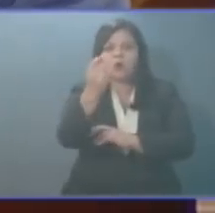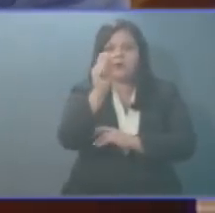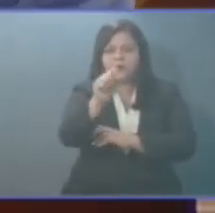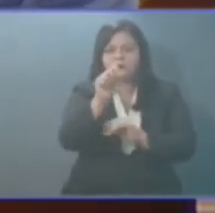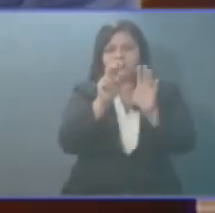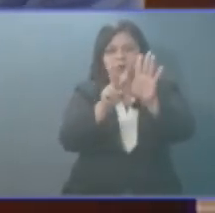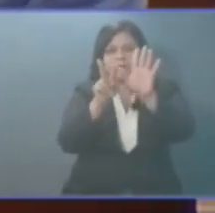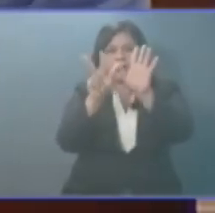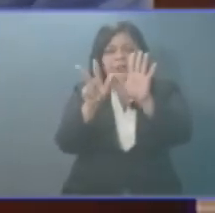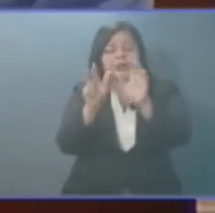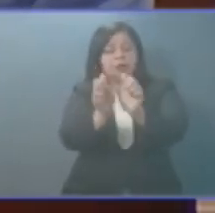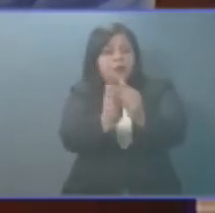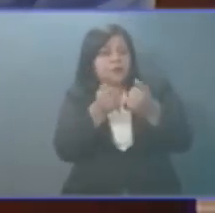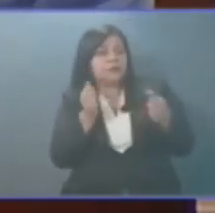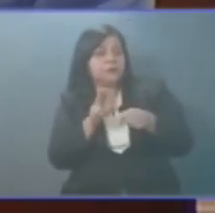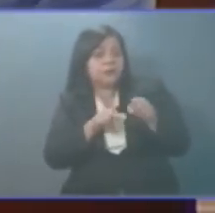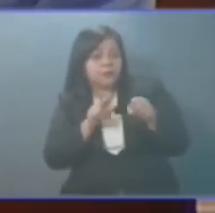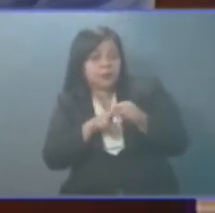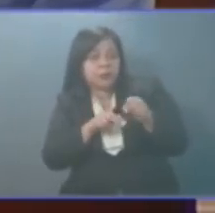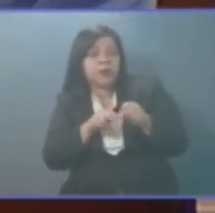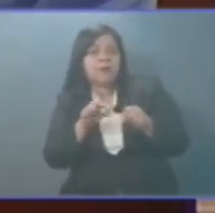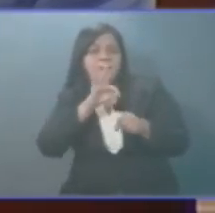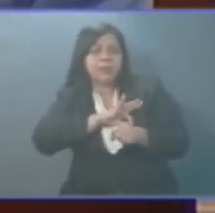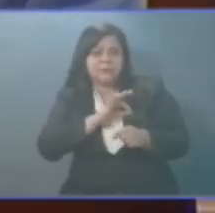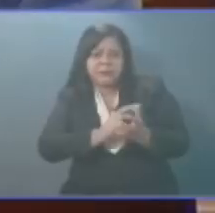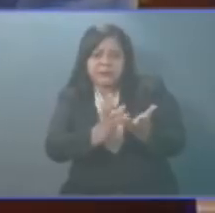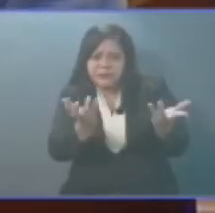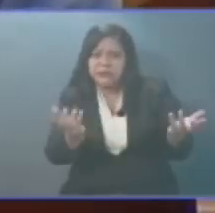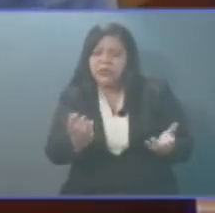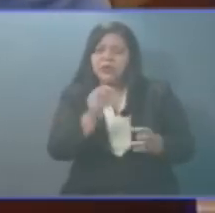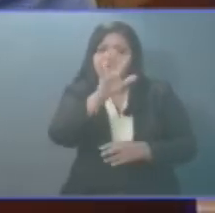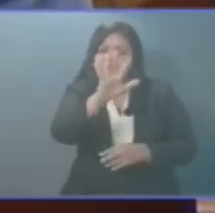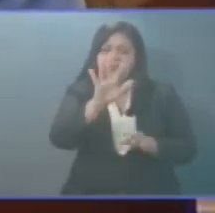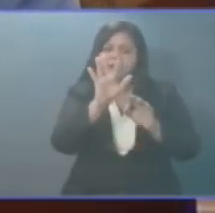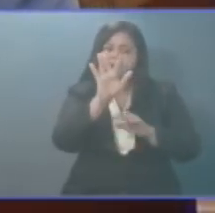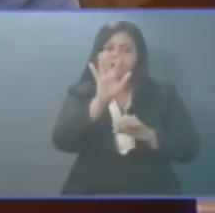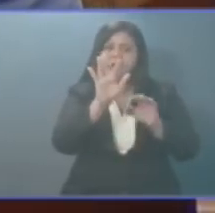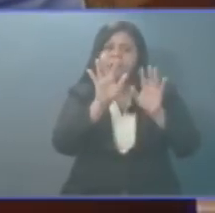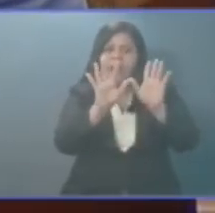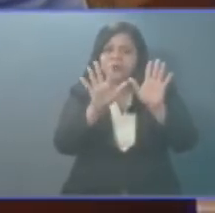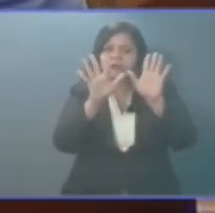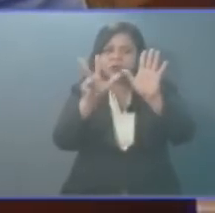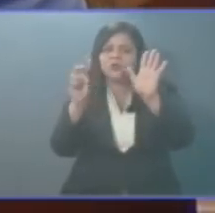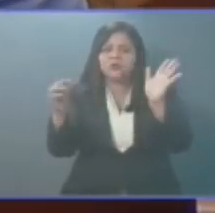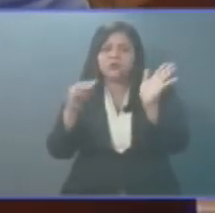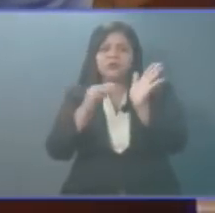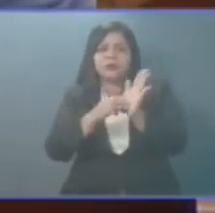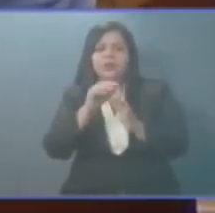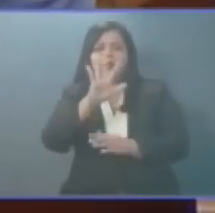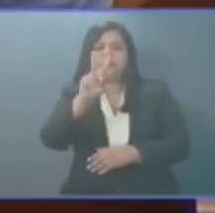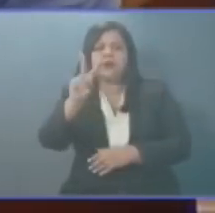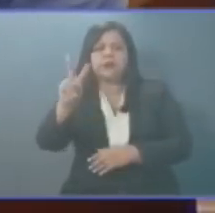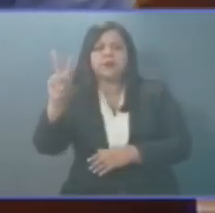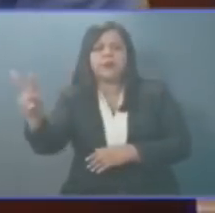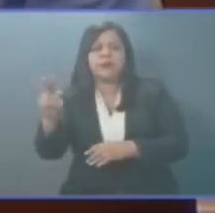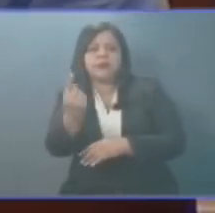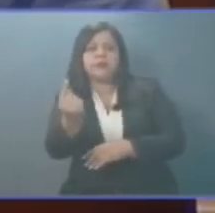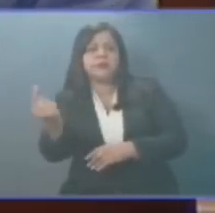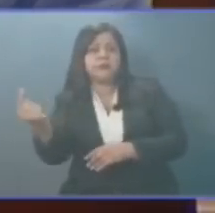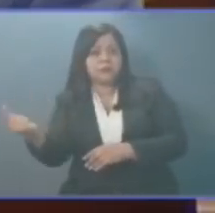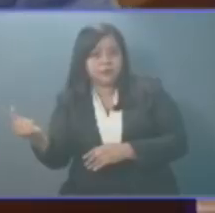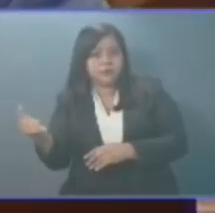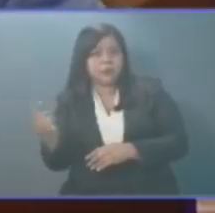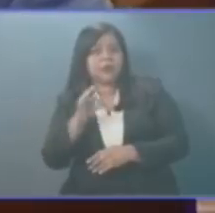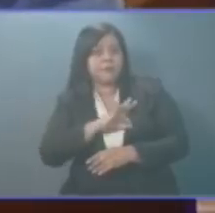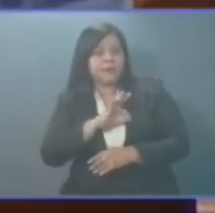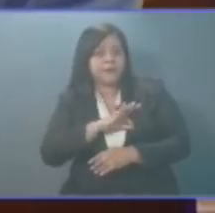millones de dólares que beneficiaron a 518.522 personas. En el pasado,